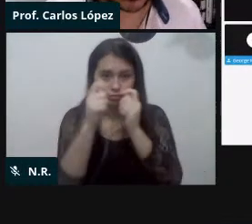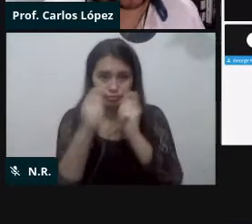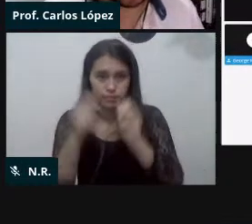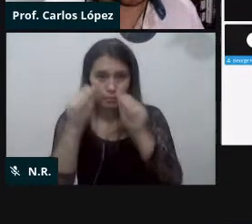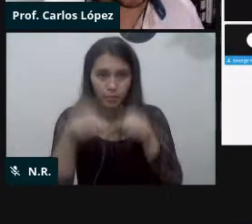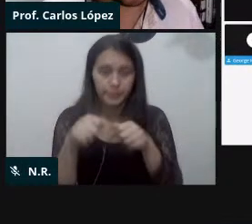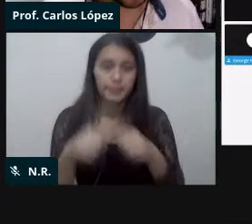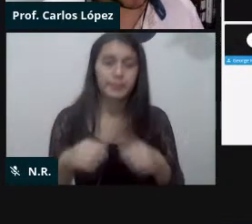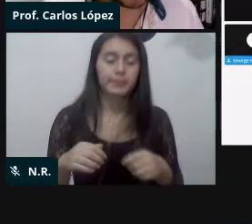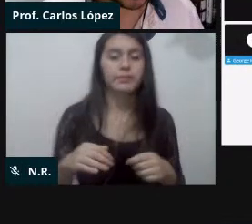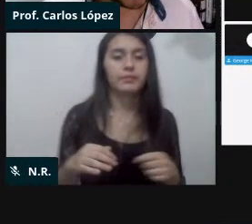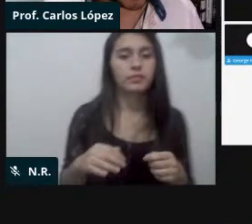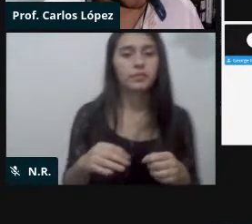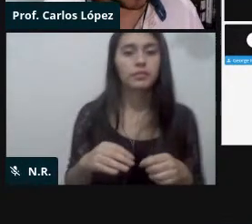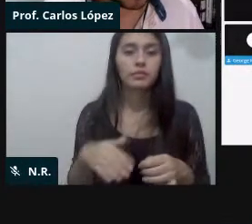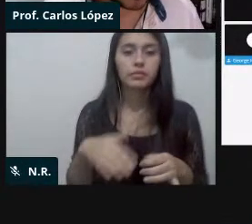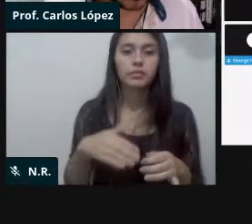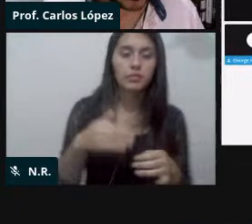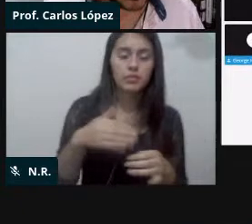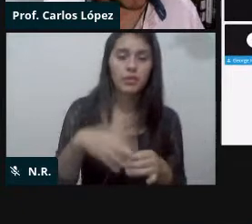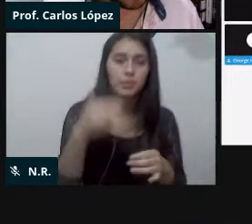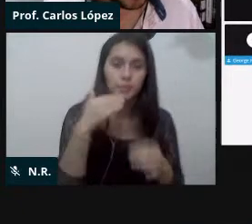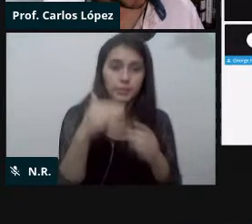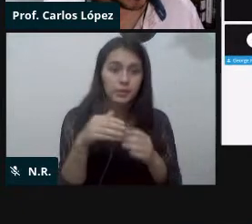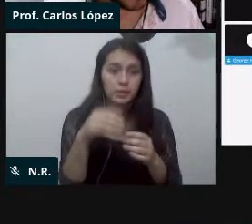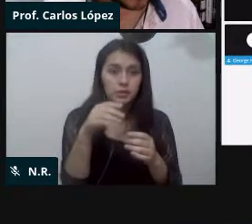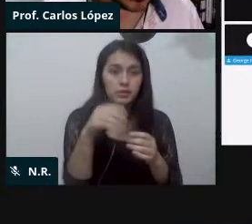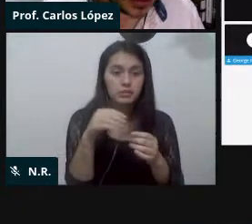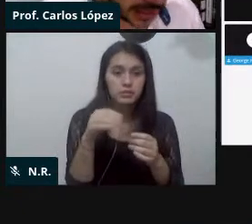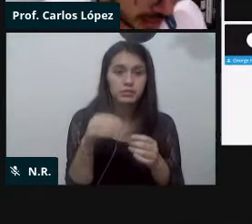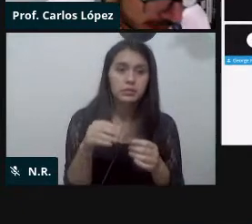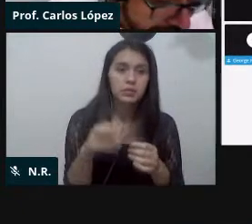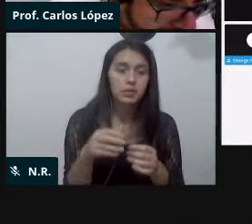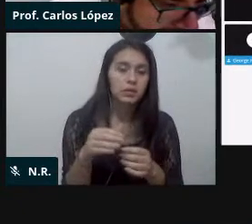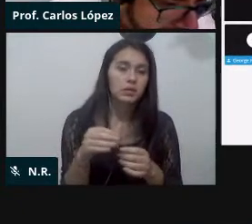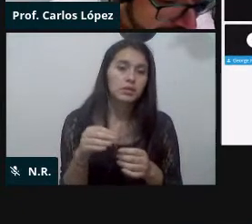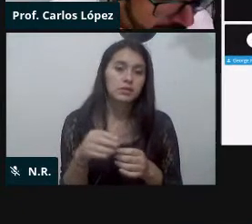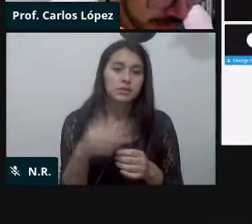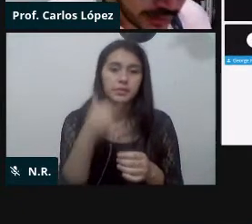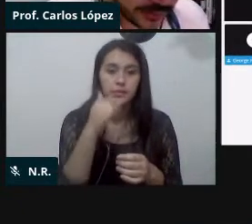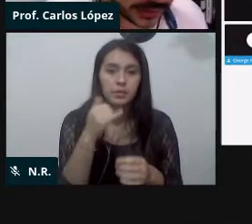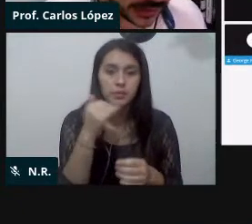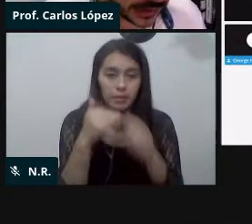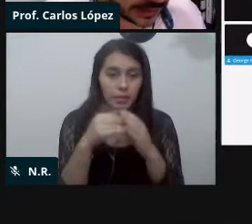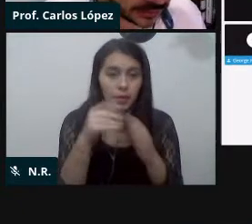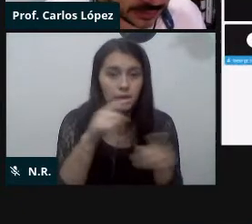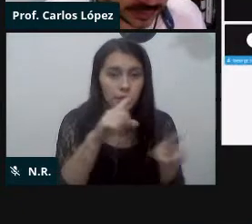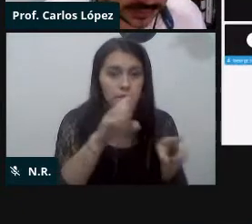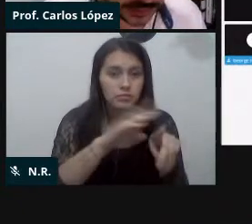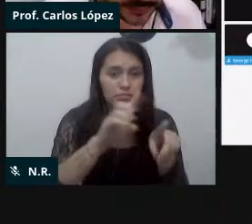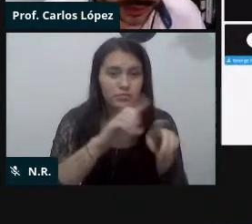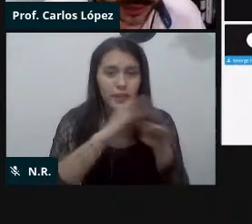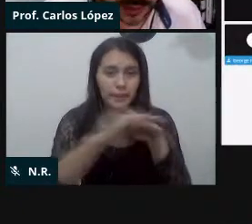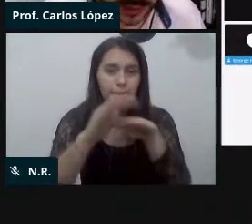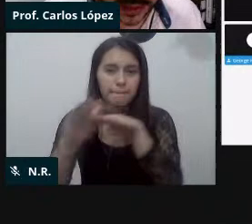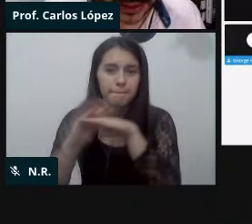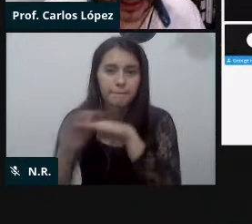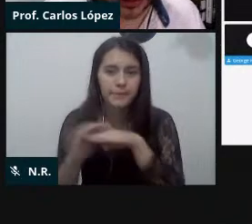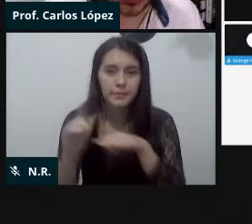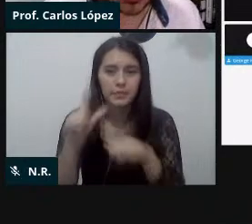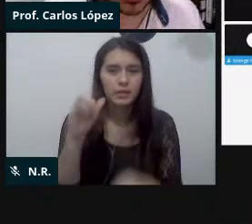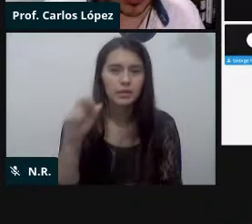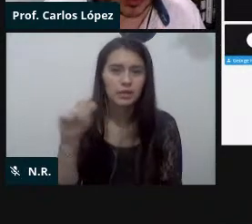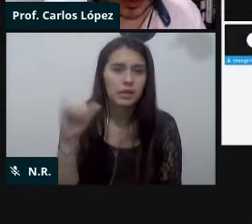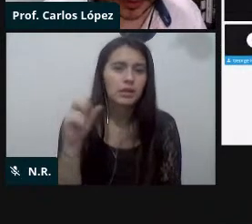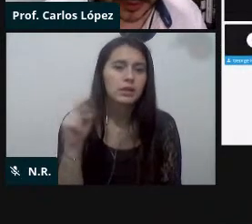en este invitado, pueden estar hasta 10 personas. En este momento tenemos a Liliana. A ver, Liliana, se nos fue Liliana. Hola,